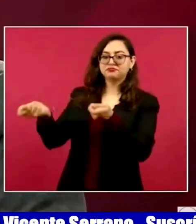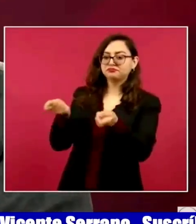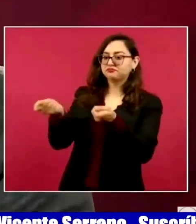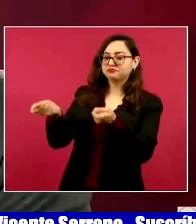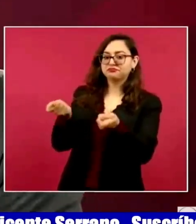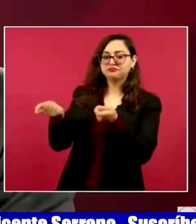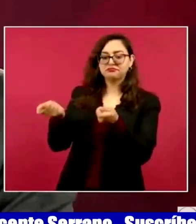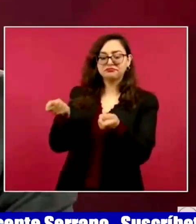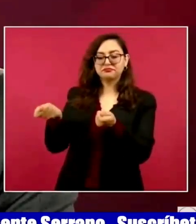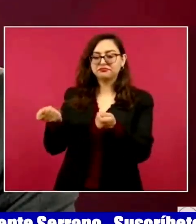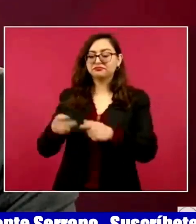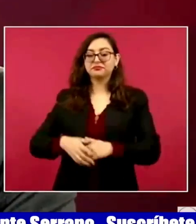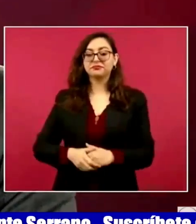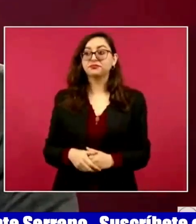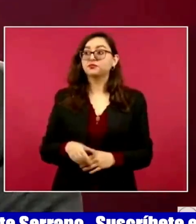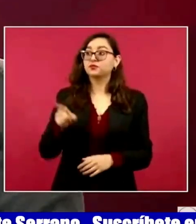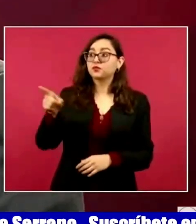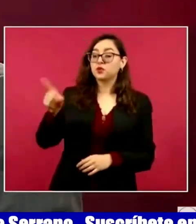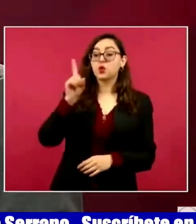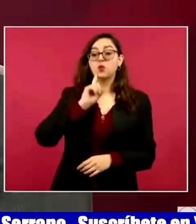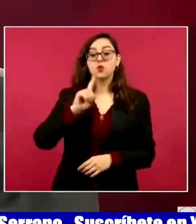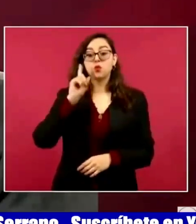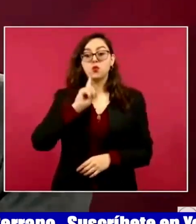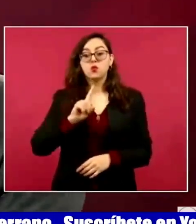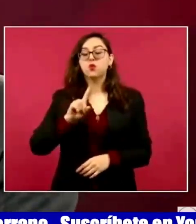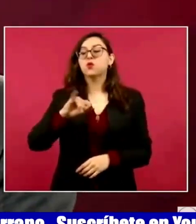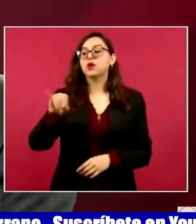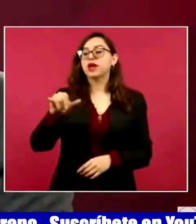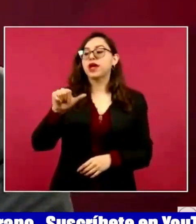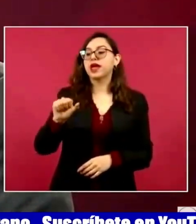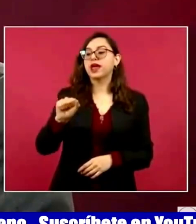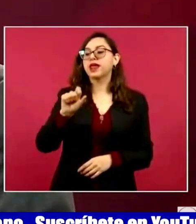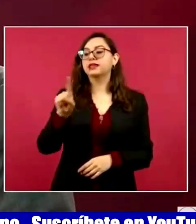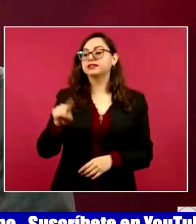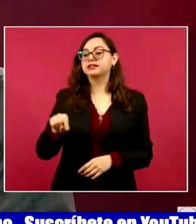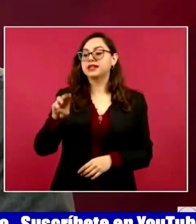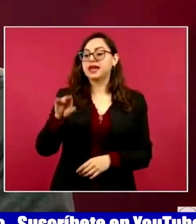ahí estaban todos. Y los de la UNAM,